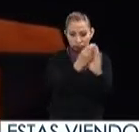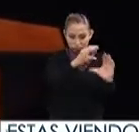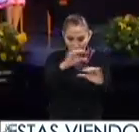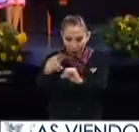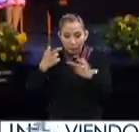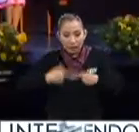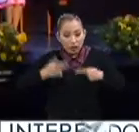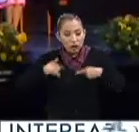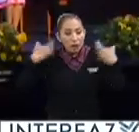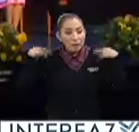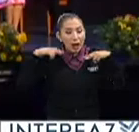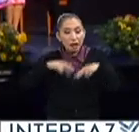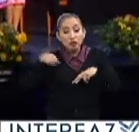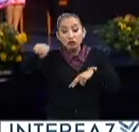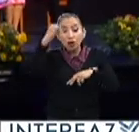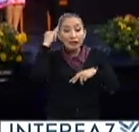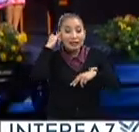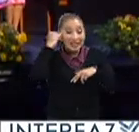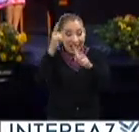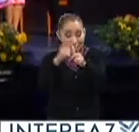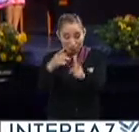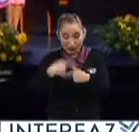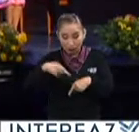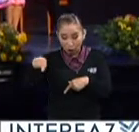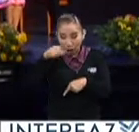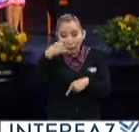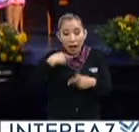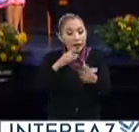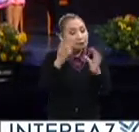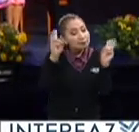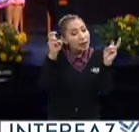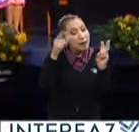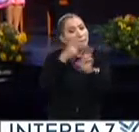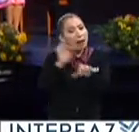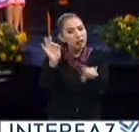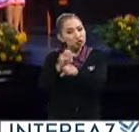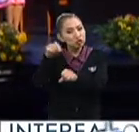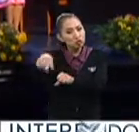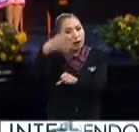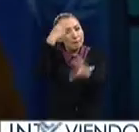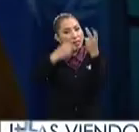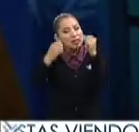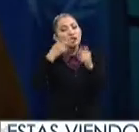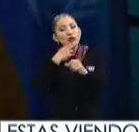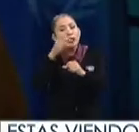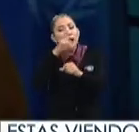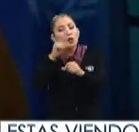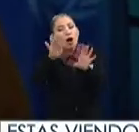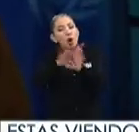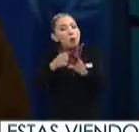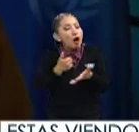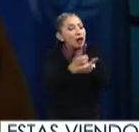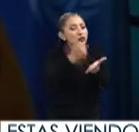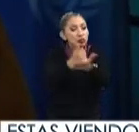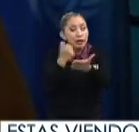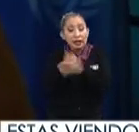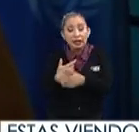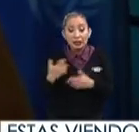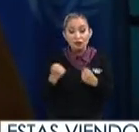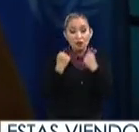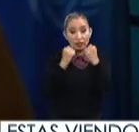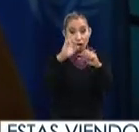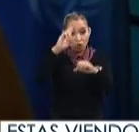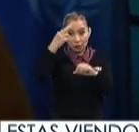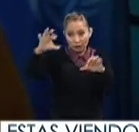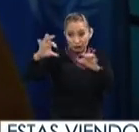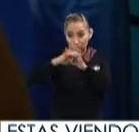mediadores, promotores y gestores indígenas en temas que contribuyan al fortalecimiento de sus lenguas, y potenciar la colaboración de